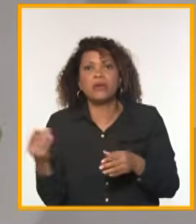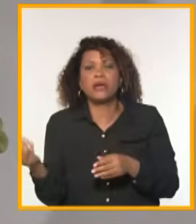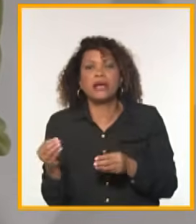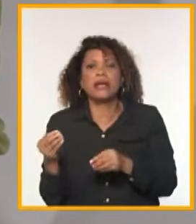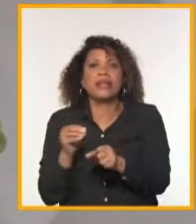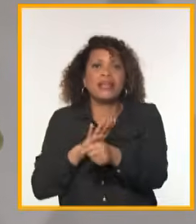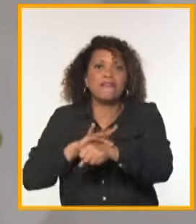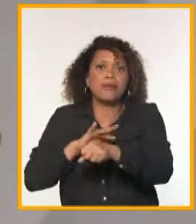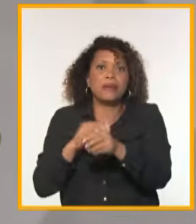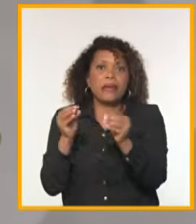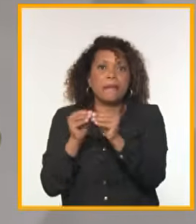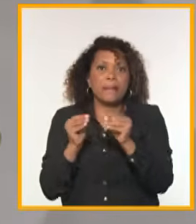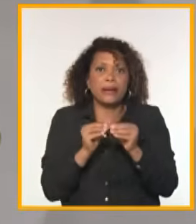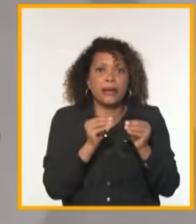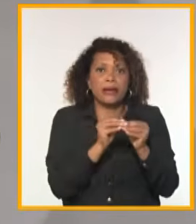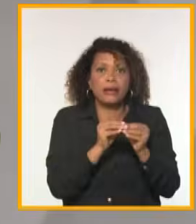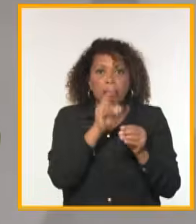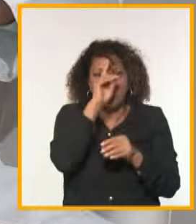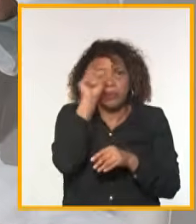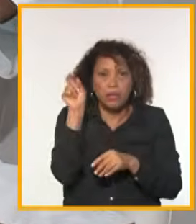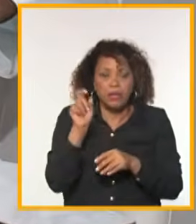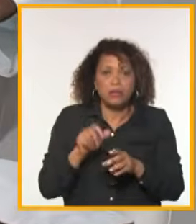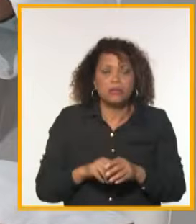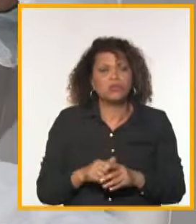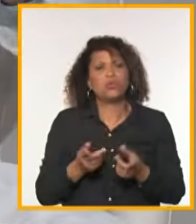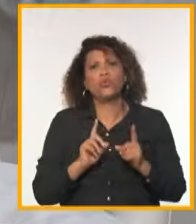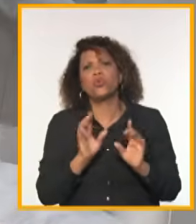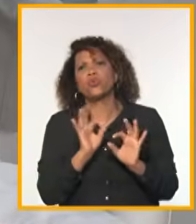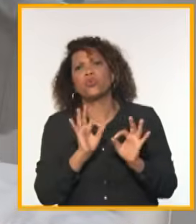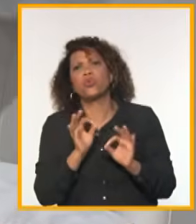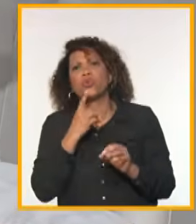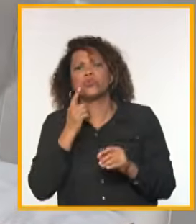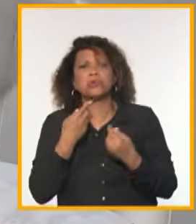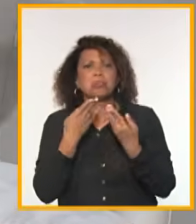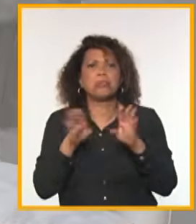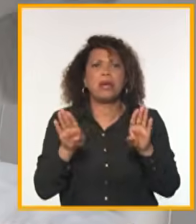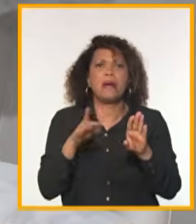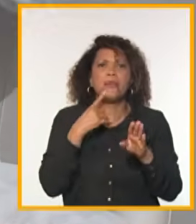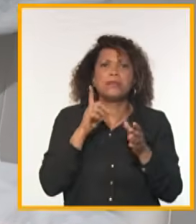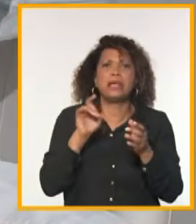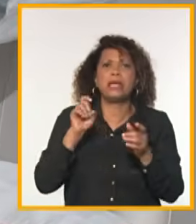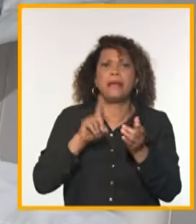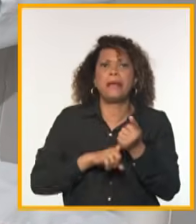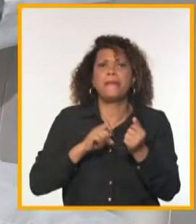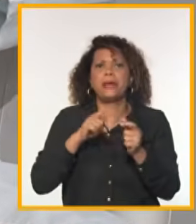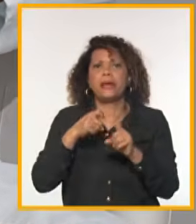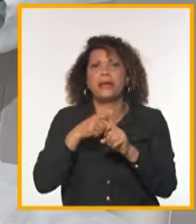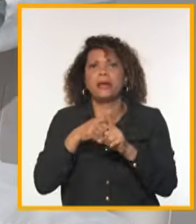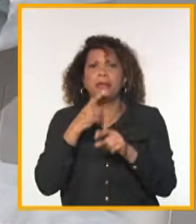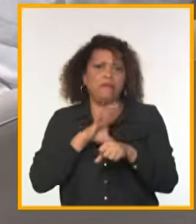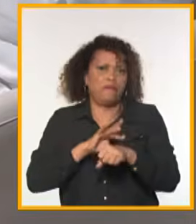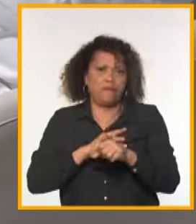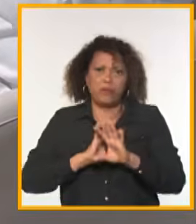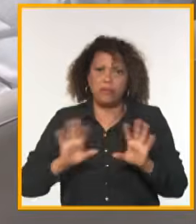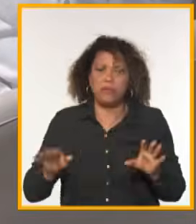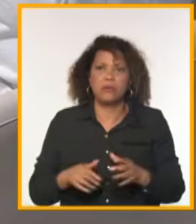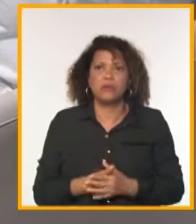la... No lo hubo. No, nunca, todo lo contrario. Nosotros abrimos las puertas del IPK, del hospital del IPK para los enfermos. Usted